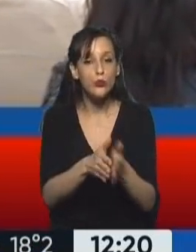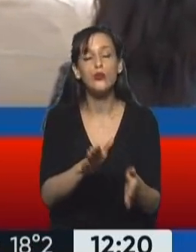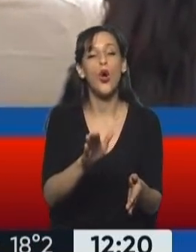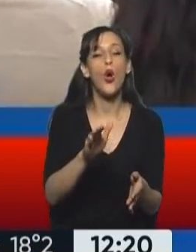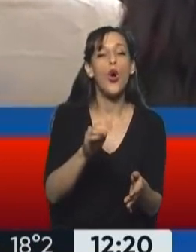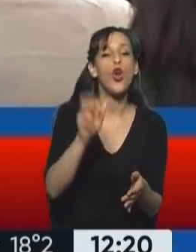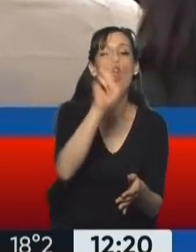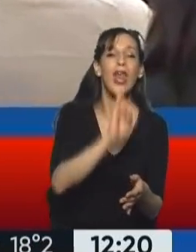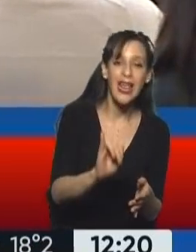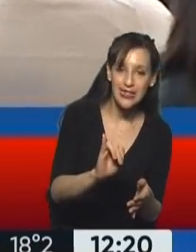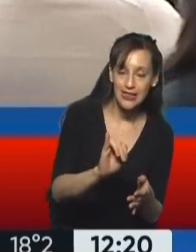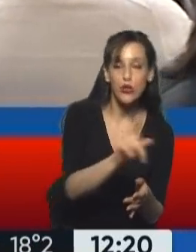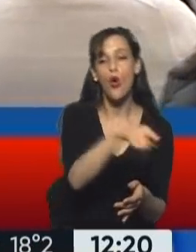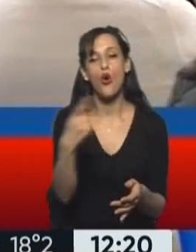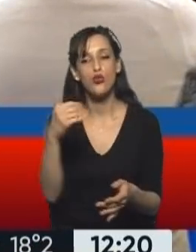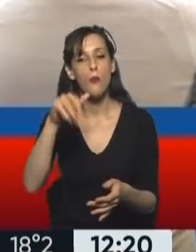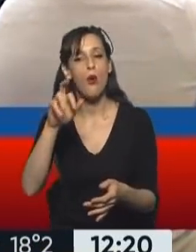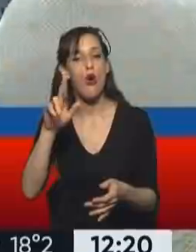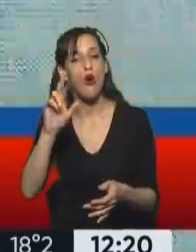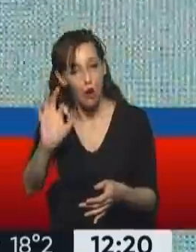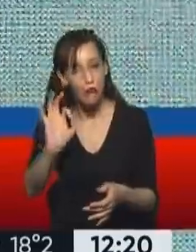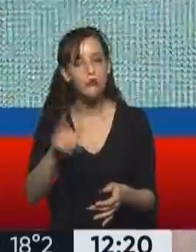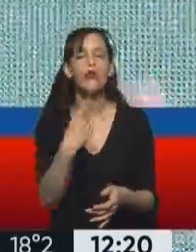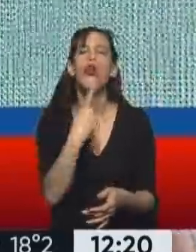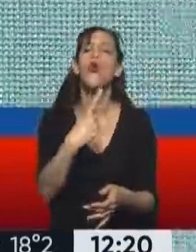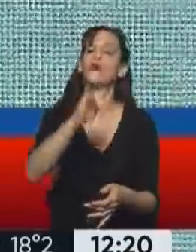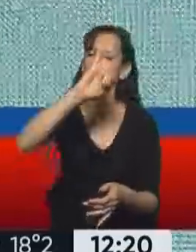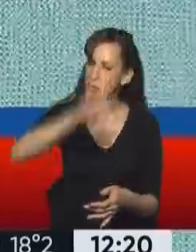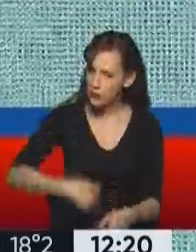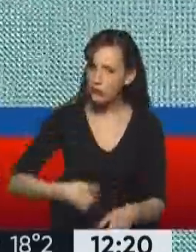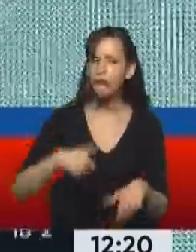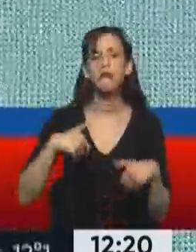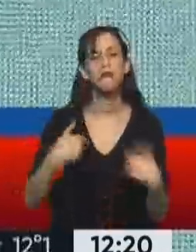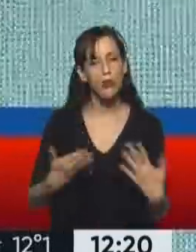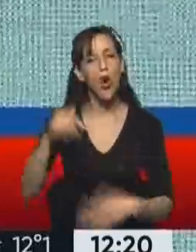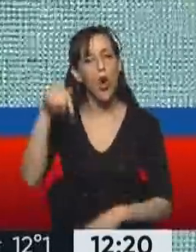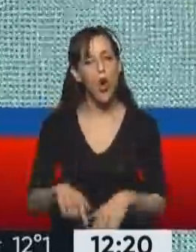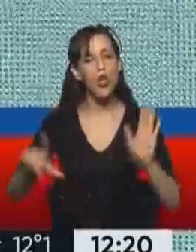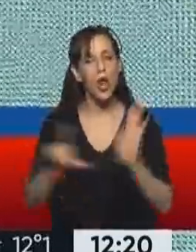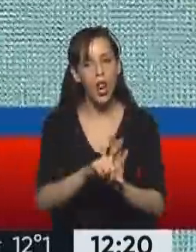la compañera Moró y le dije, vamos a decirle que sí. Vamos a tratar la ley hoy.